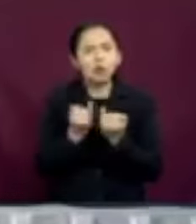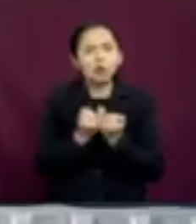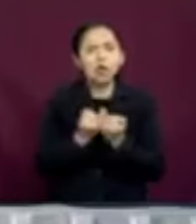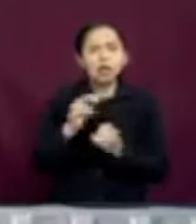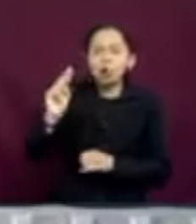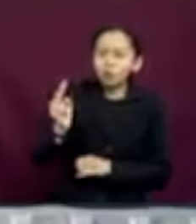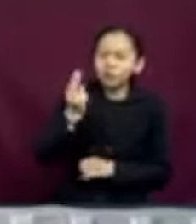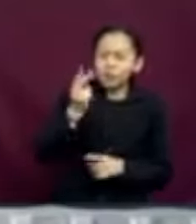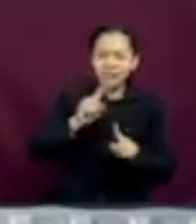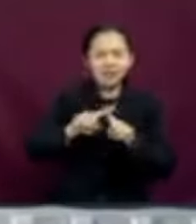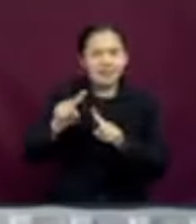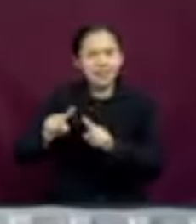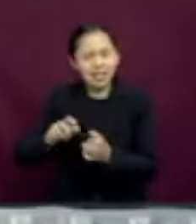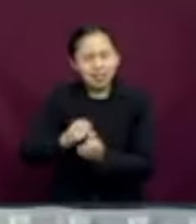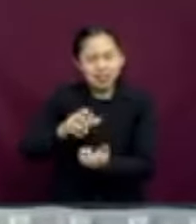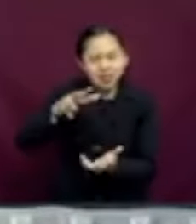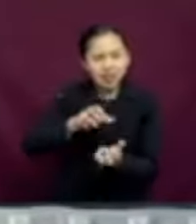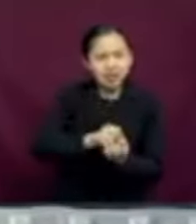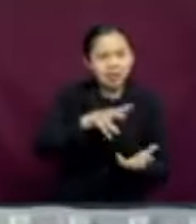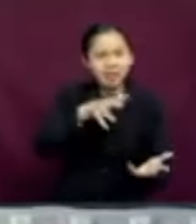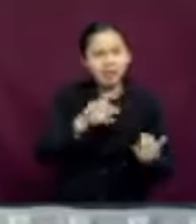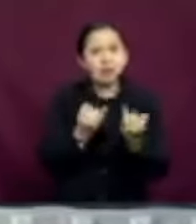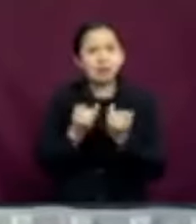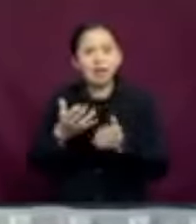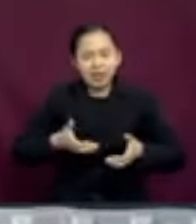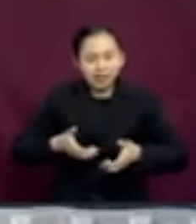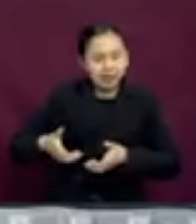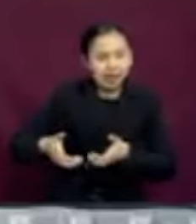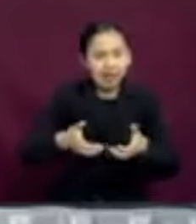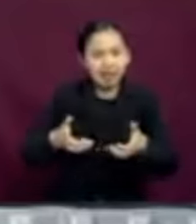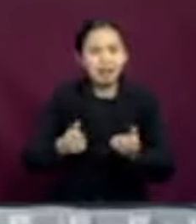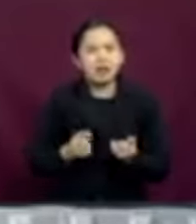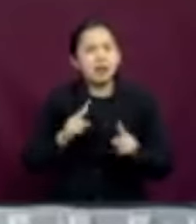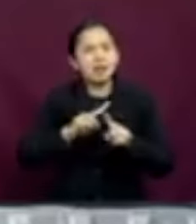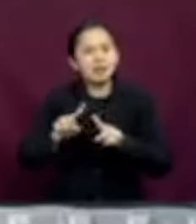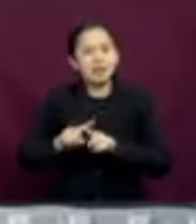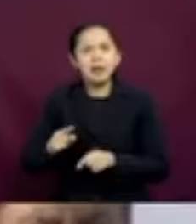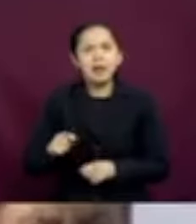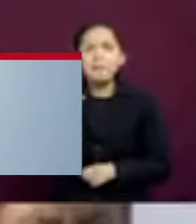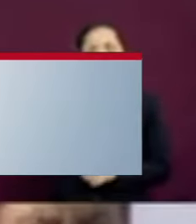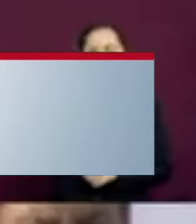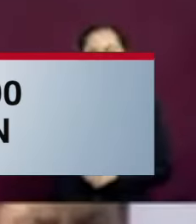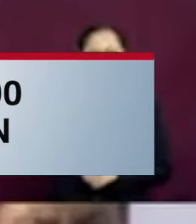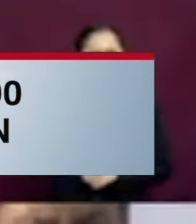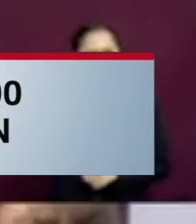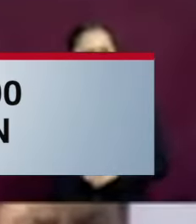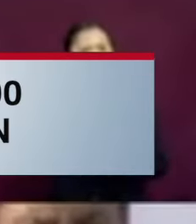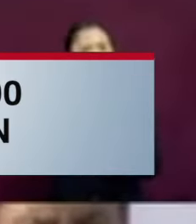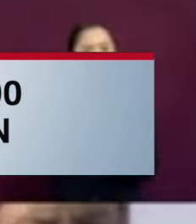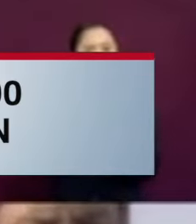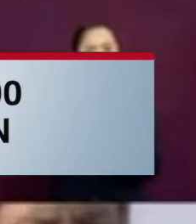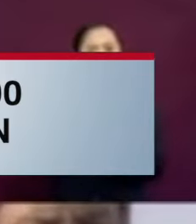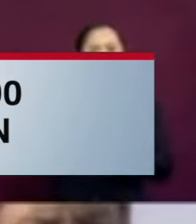el pasado viernes la candidata de la alianza sigamos haciendo historia Claudia Shin bardo presentó sus 100 propuestas de gobierno